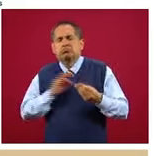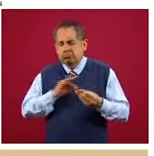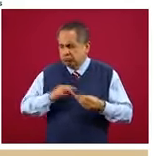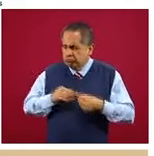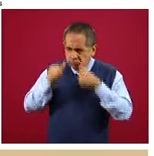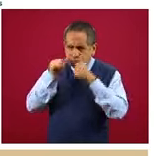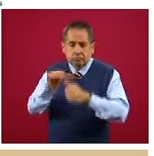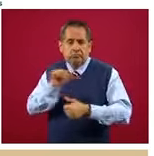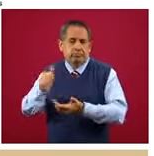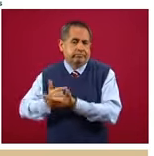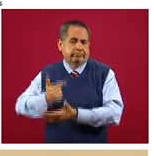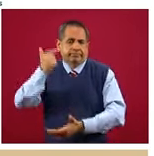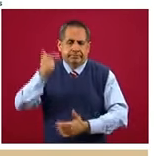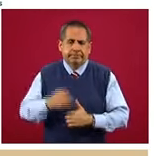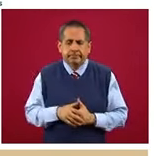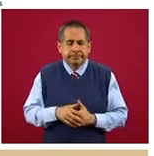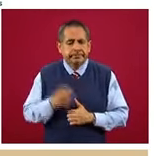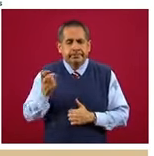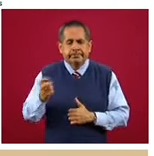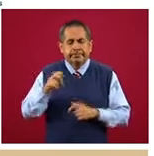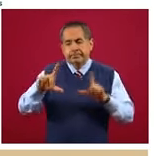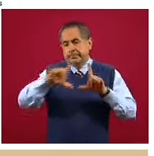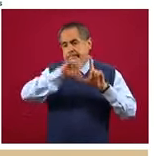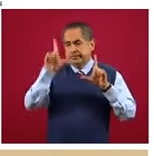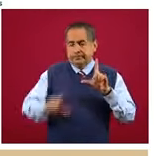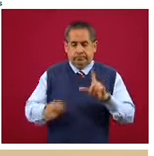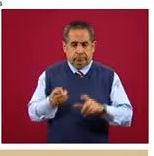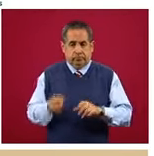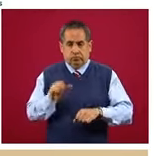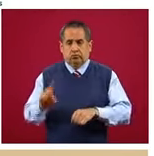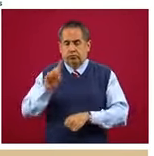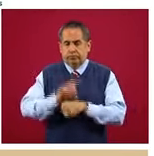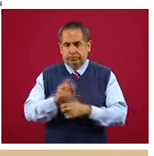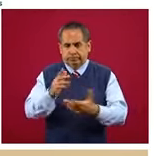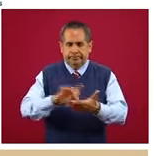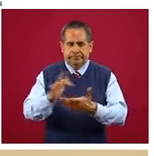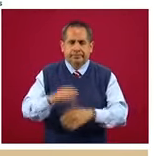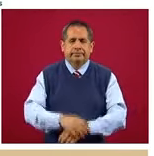disponibilidad. Este sería el escenario nacional para esta noche. Gracias.